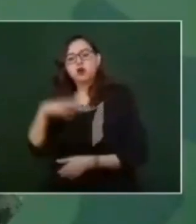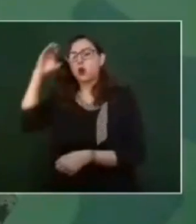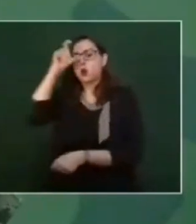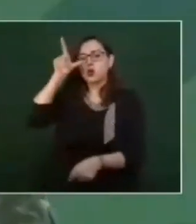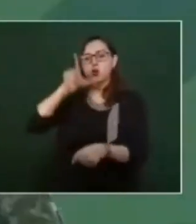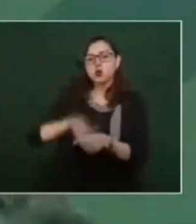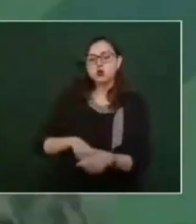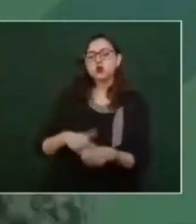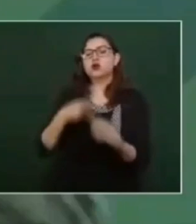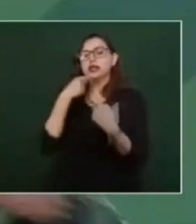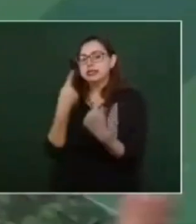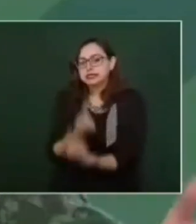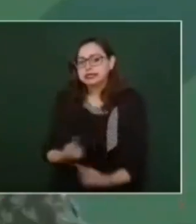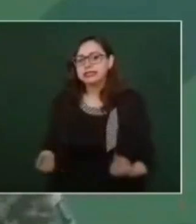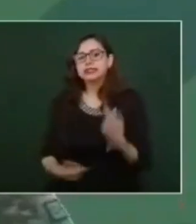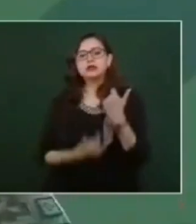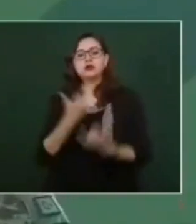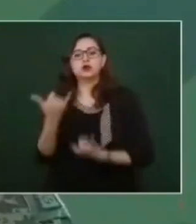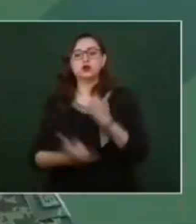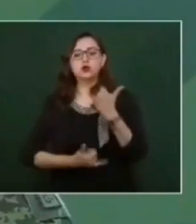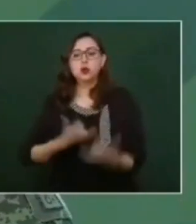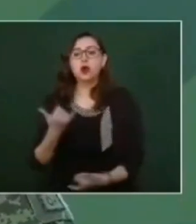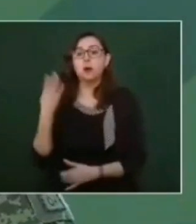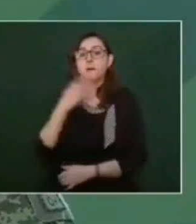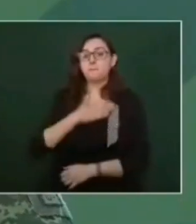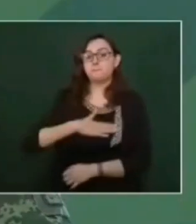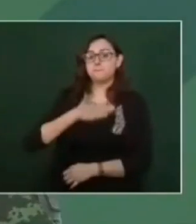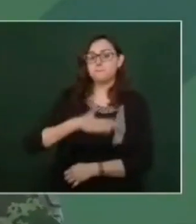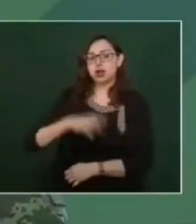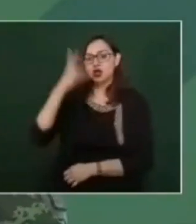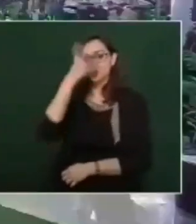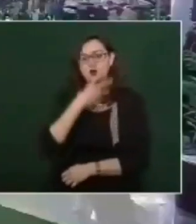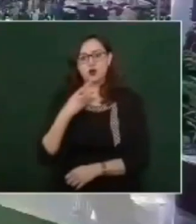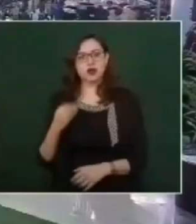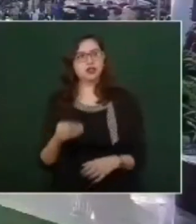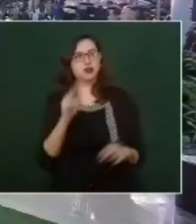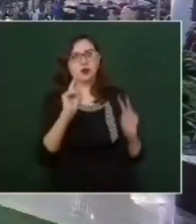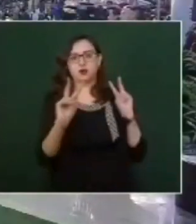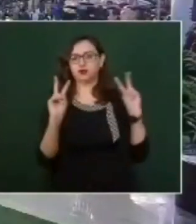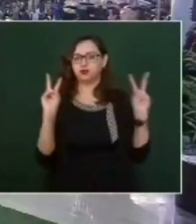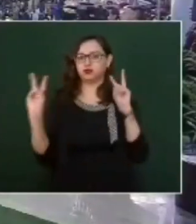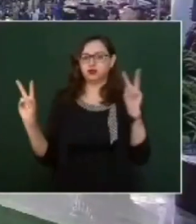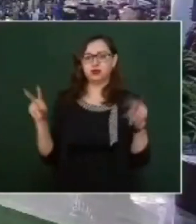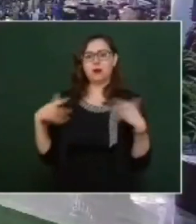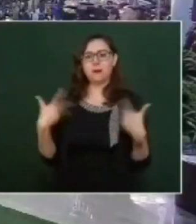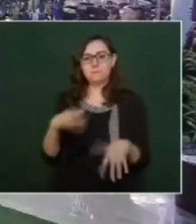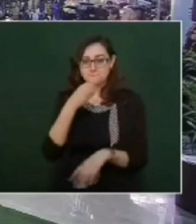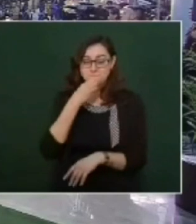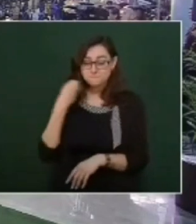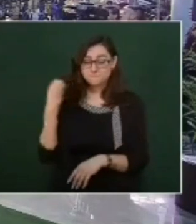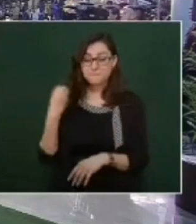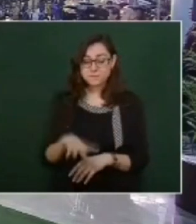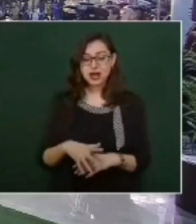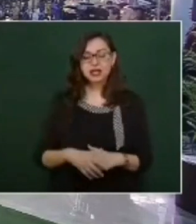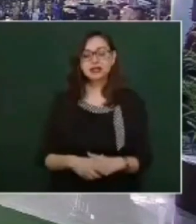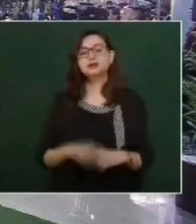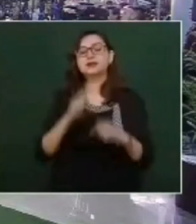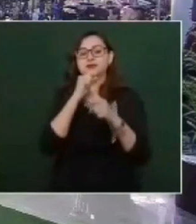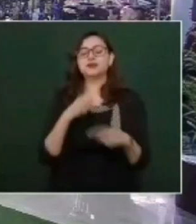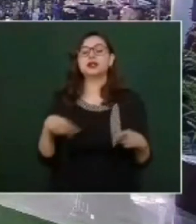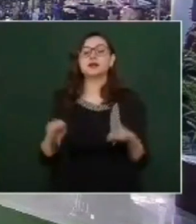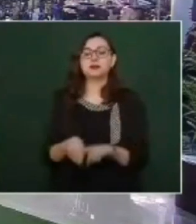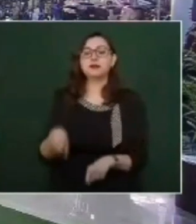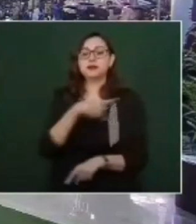y baños temáticos para darle una experiencia completa a los pasajeros. También es mencionarle, es necesario mencionarles que